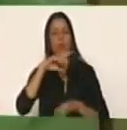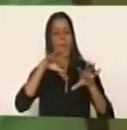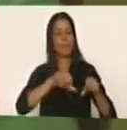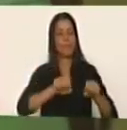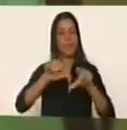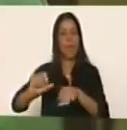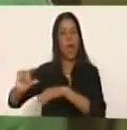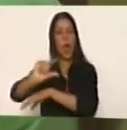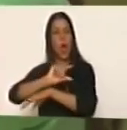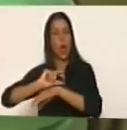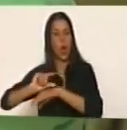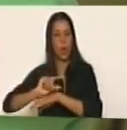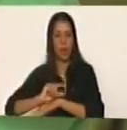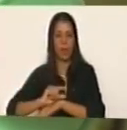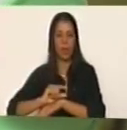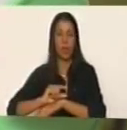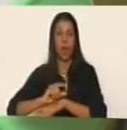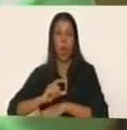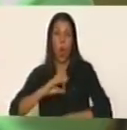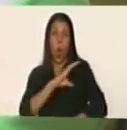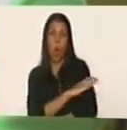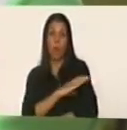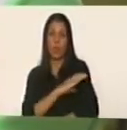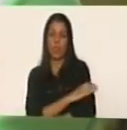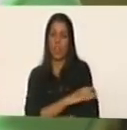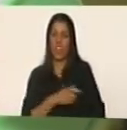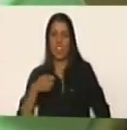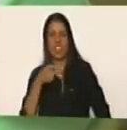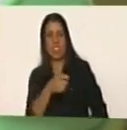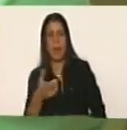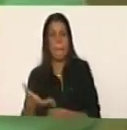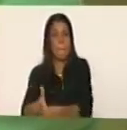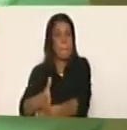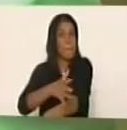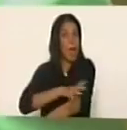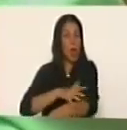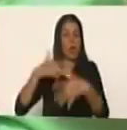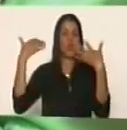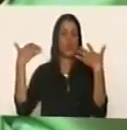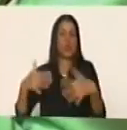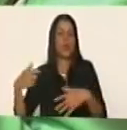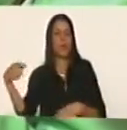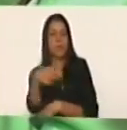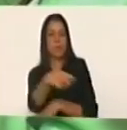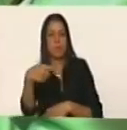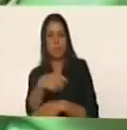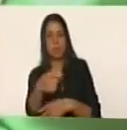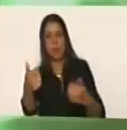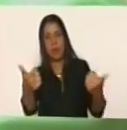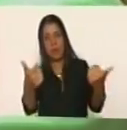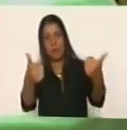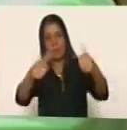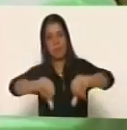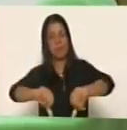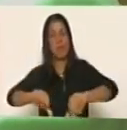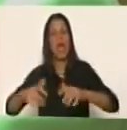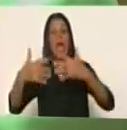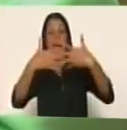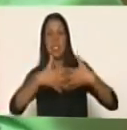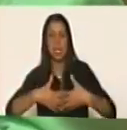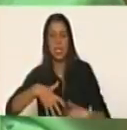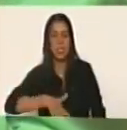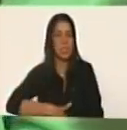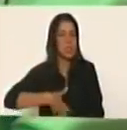vemos que se desató la locura de la guerra económica, cuando vemos que ahora la derecha y el imperio no